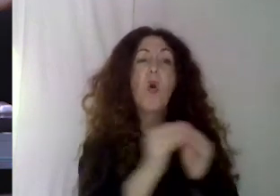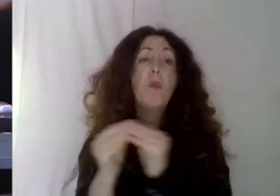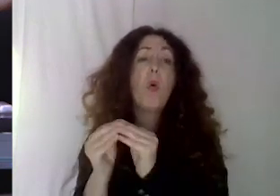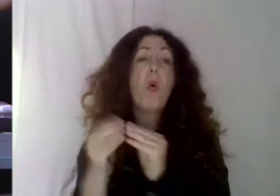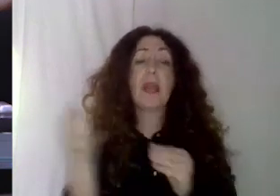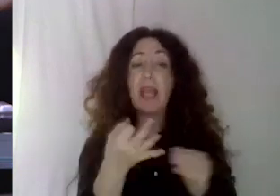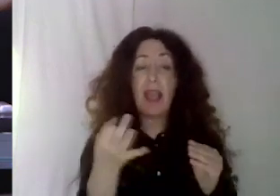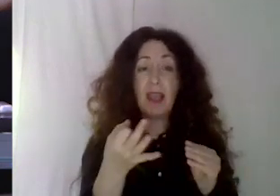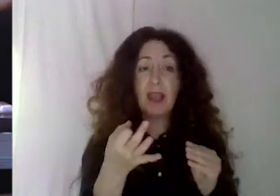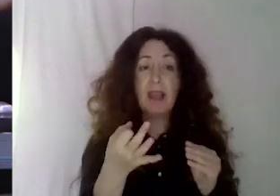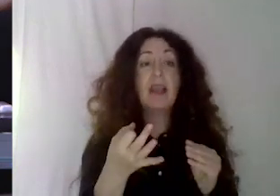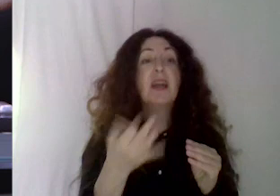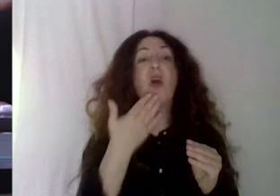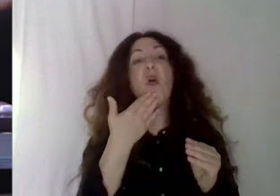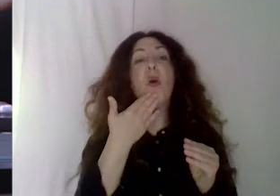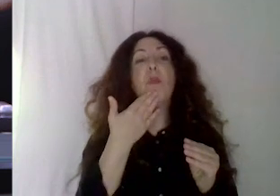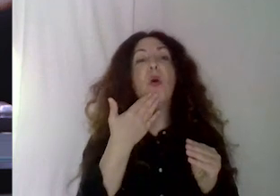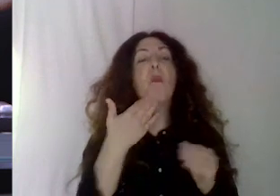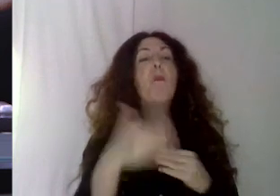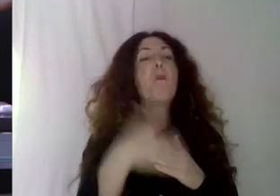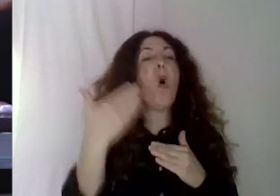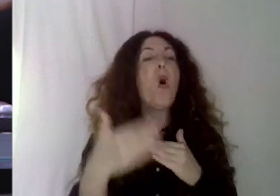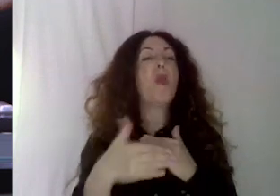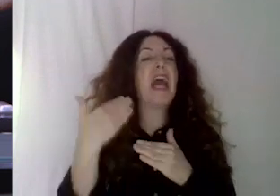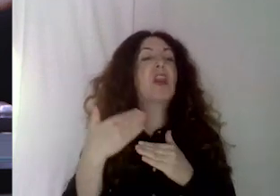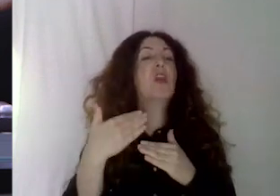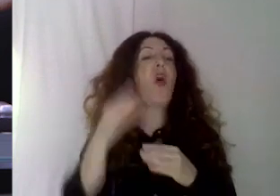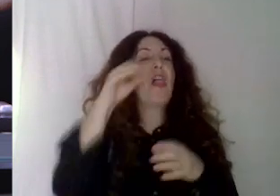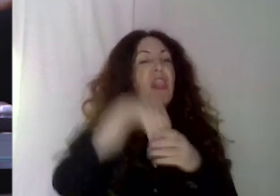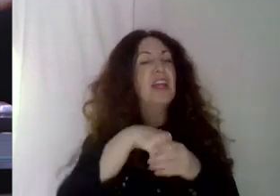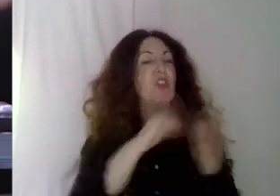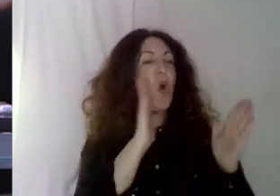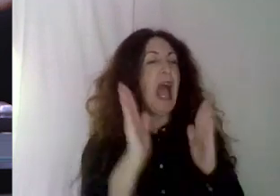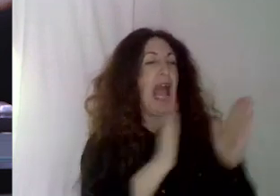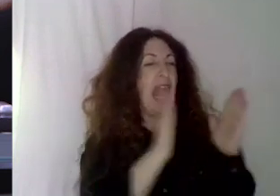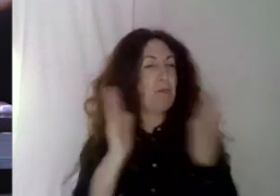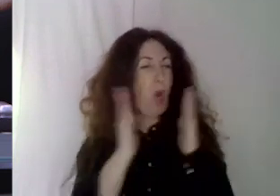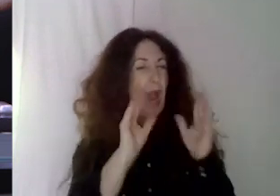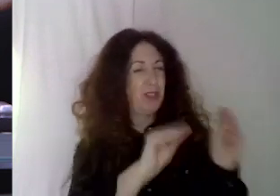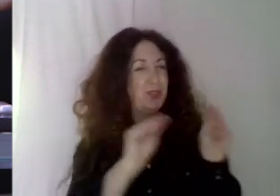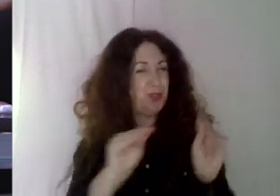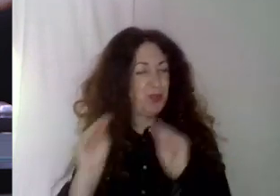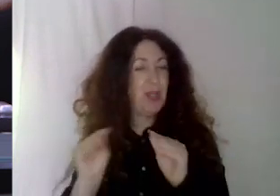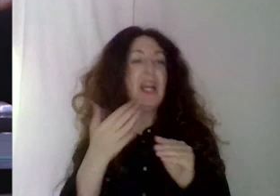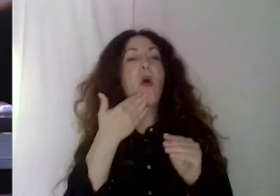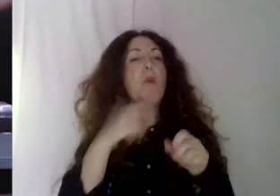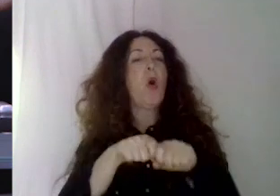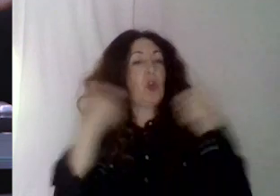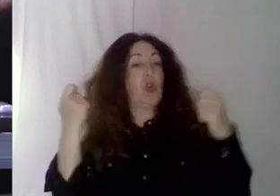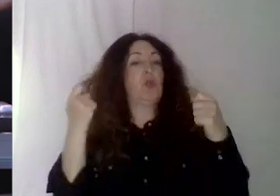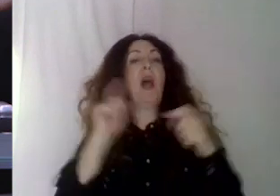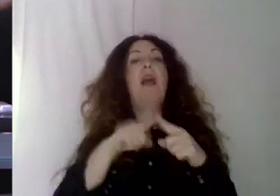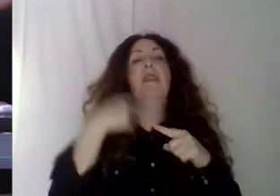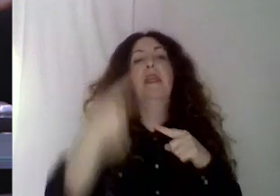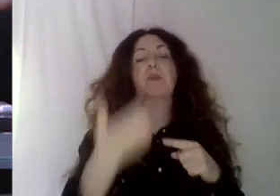Alberto Corazón en que el tema, que parece muy atractivo al principio, cuando se está viniendo a las conferencias, ya empieza a